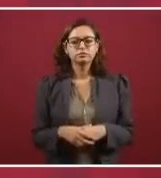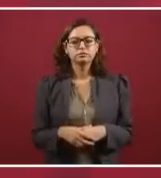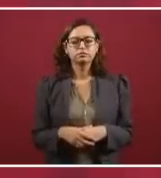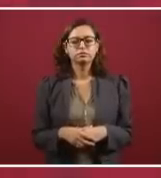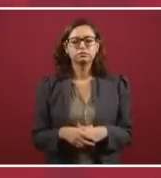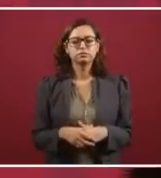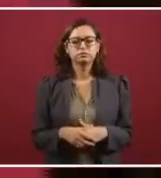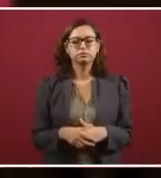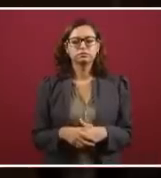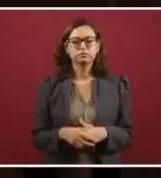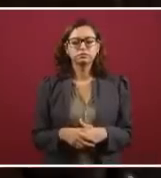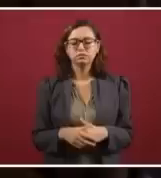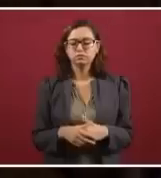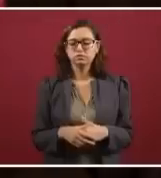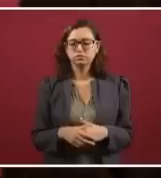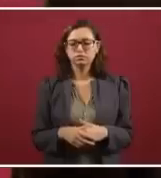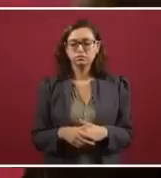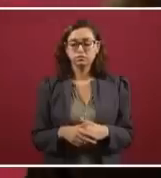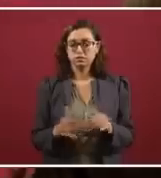la intermediación